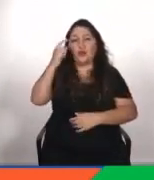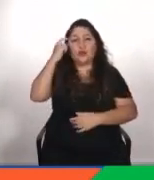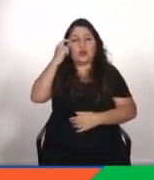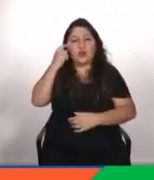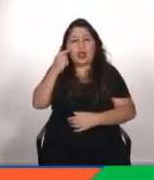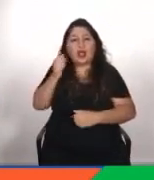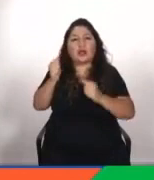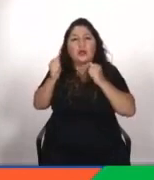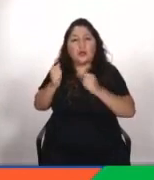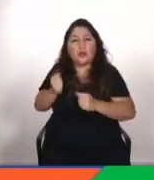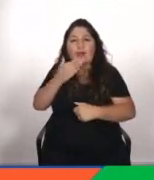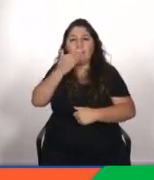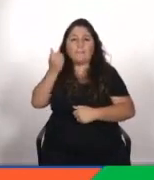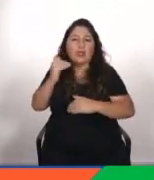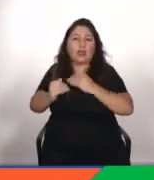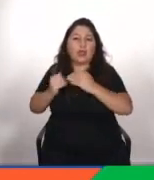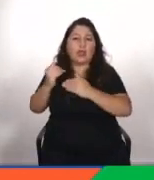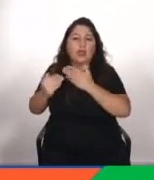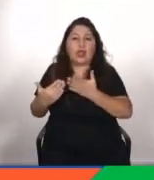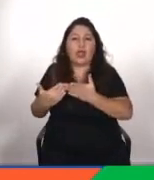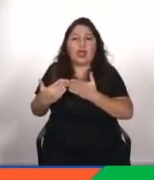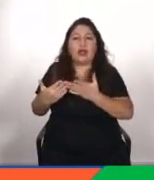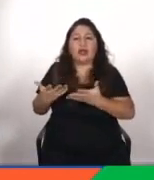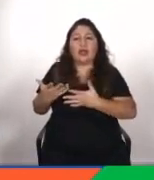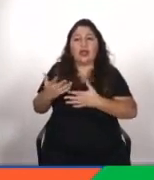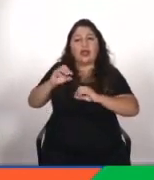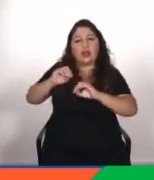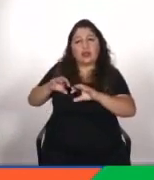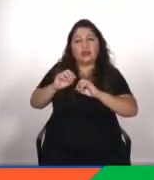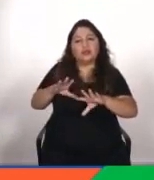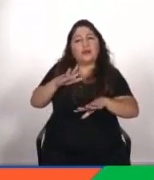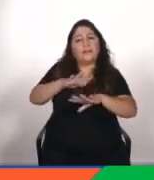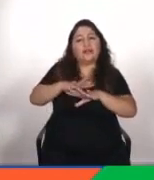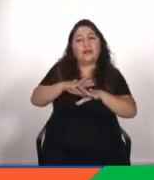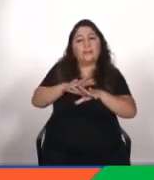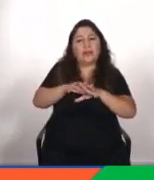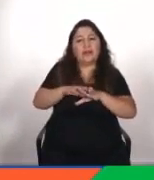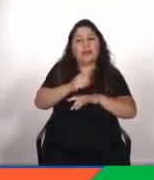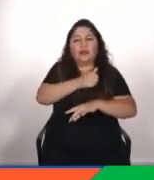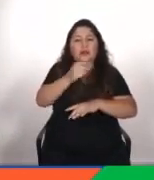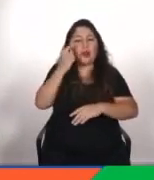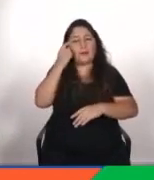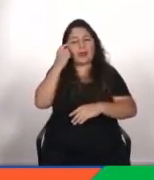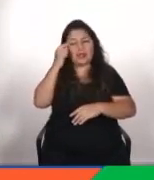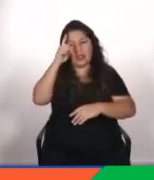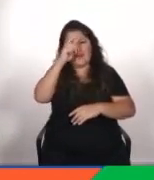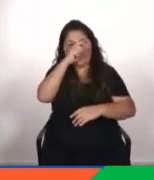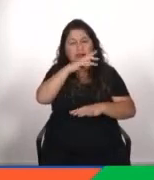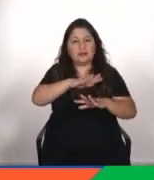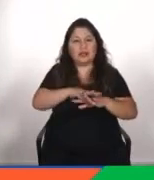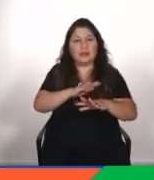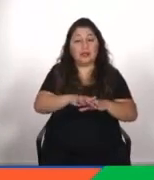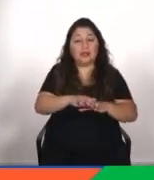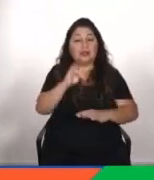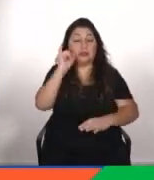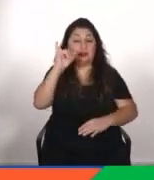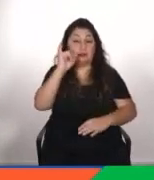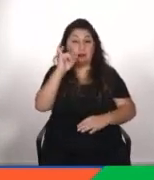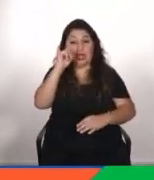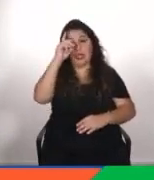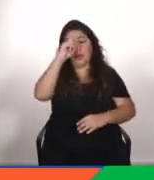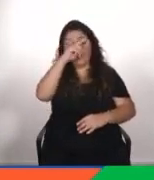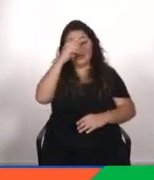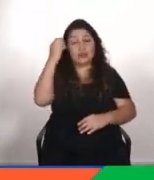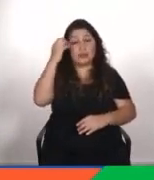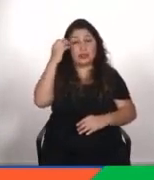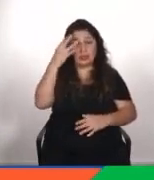la educación, especialmente de matemáticas, que siempre está como esa imagen de que nos cuesta tanto las matemáticas? Sí, hombre, las matemáticas nos cuestan porque efectivamente